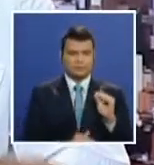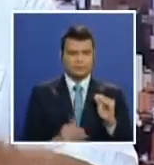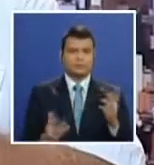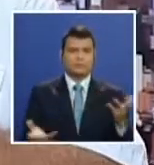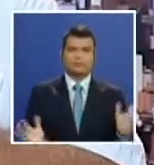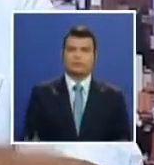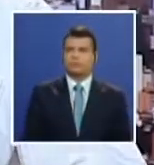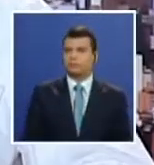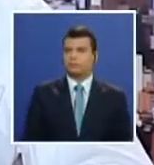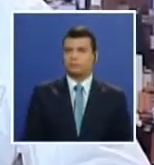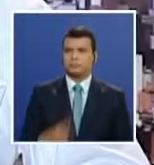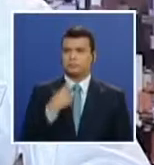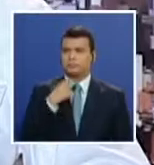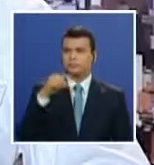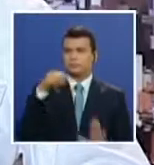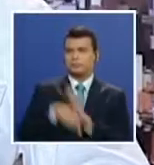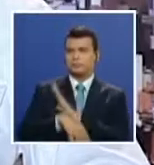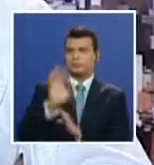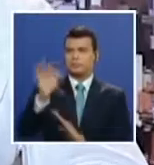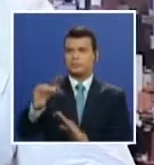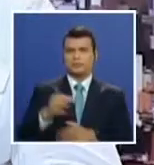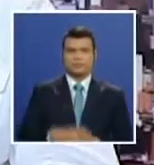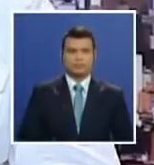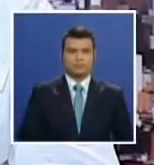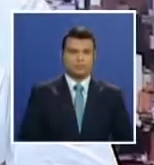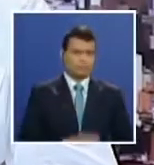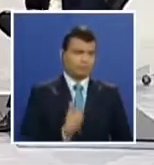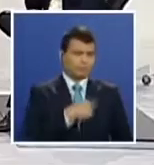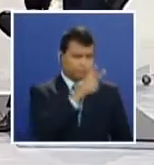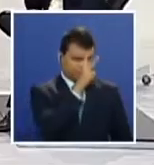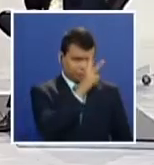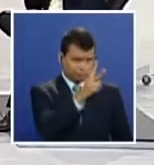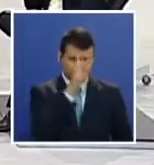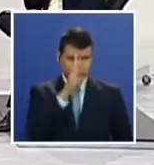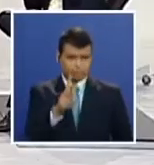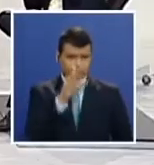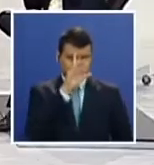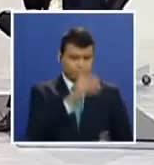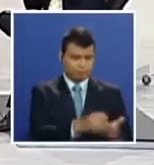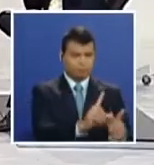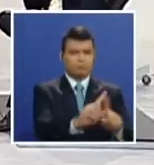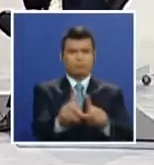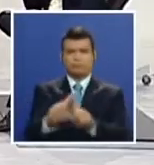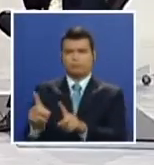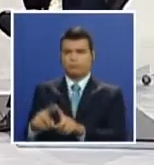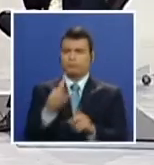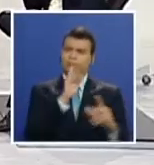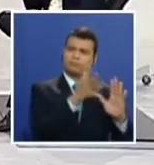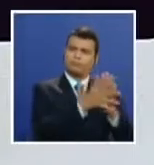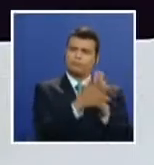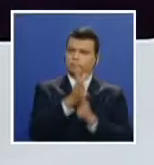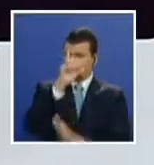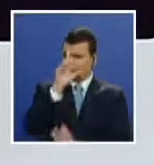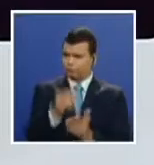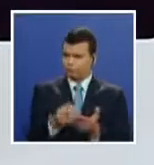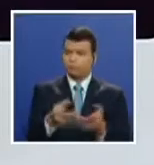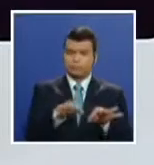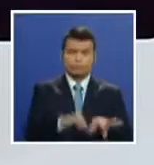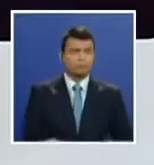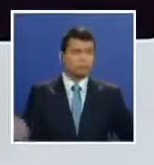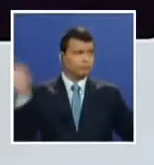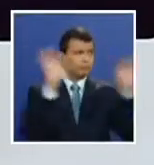cañicultura al sol aquí respetamos todas las líneas de pensamiento y queremos saber diferentes posiciones por eso también es